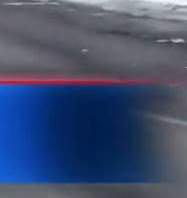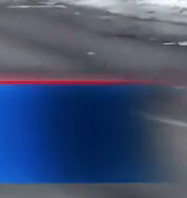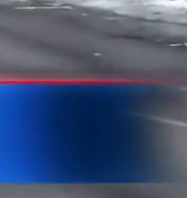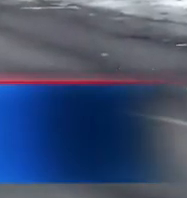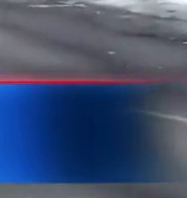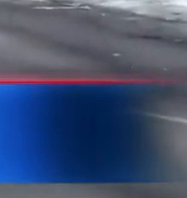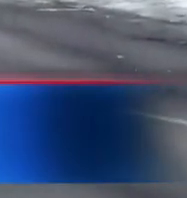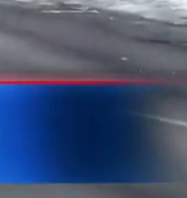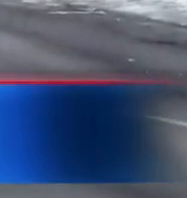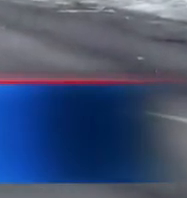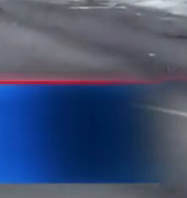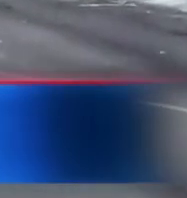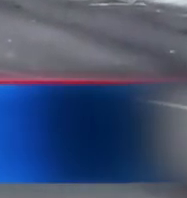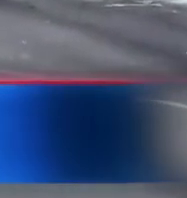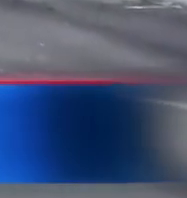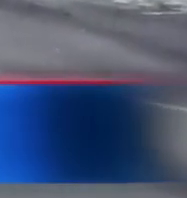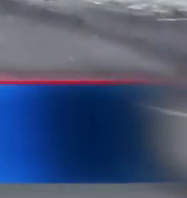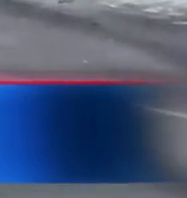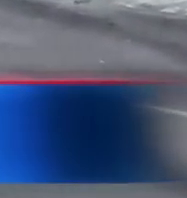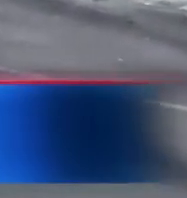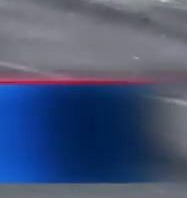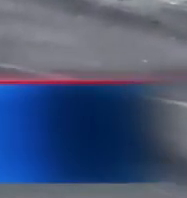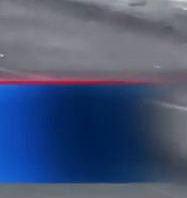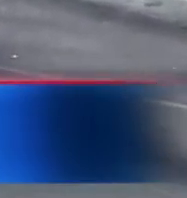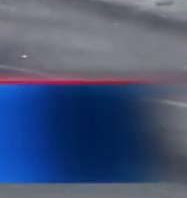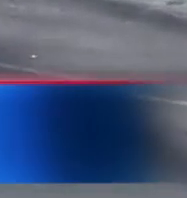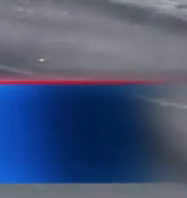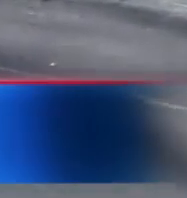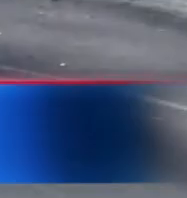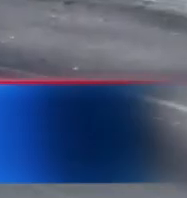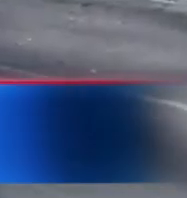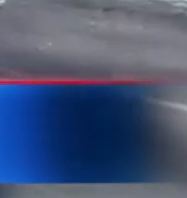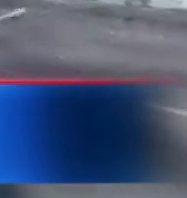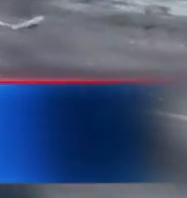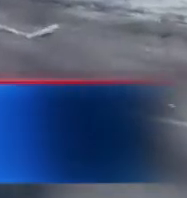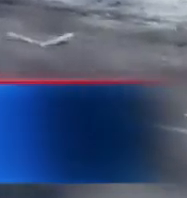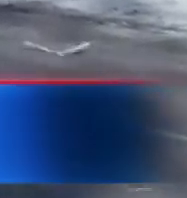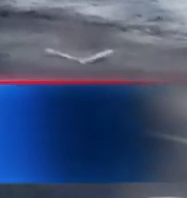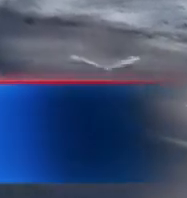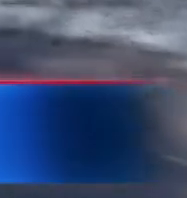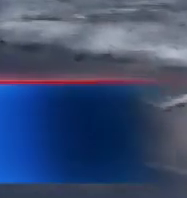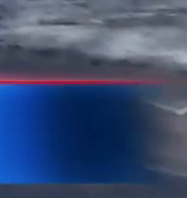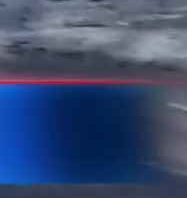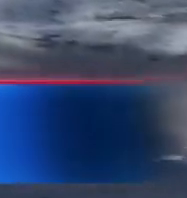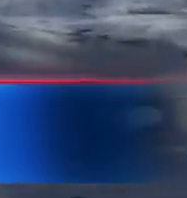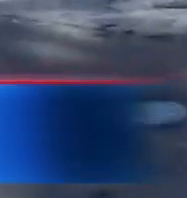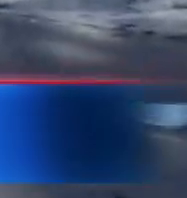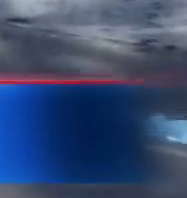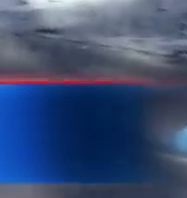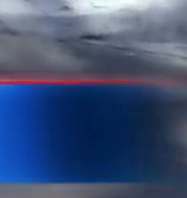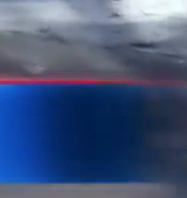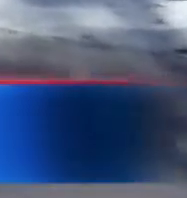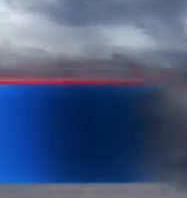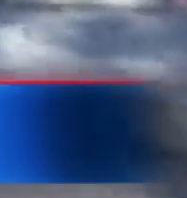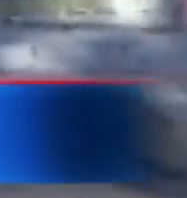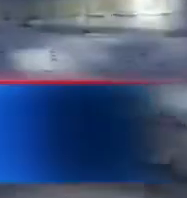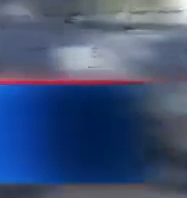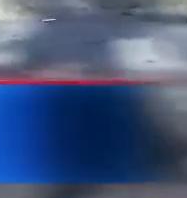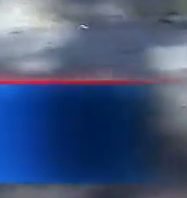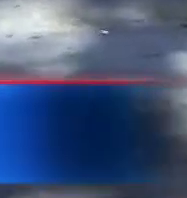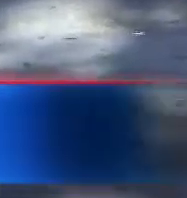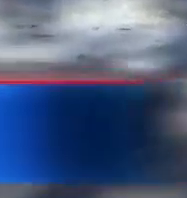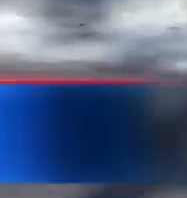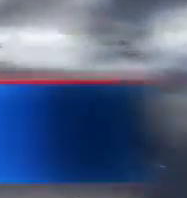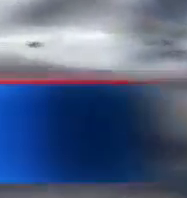extorsión y asesinato. Las personas 6 detenidas, recordemos. Y hoy, a la madrugada de este jueves, una